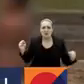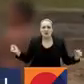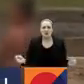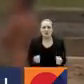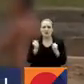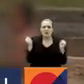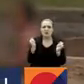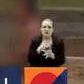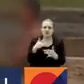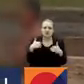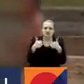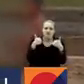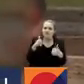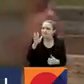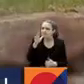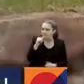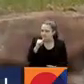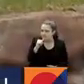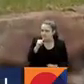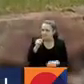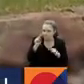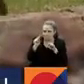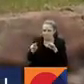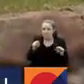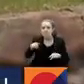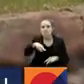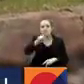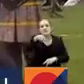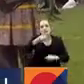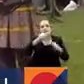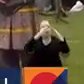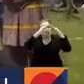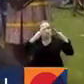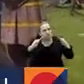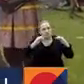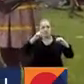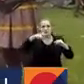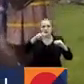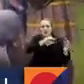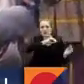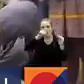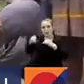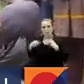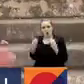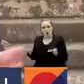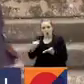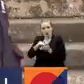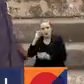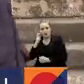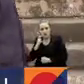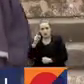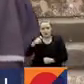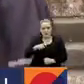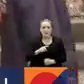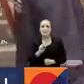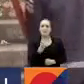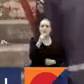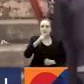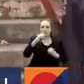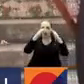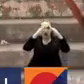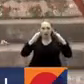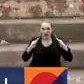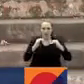salud. Los indígenas piden techo y opciones de regresar a sus territorios. Primero el techo y